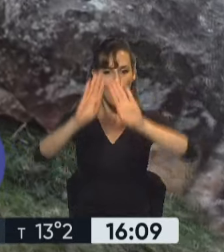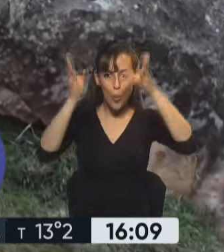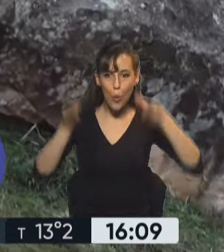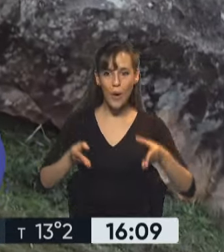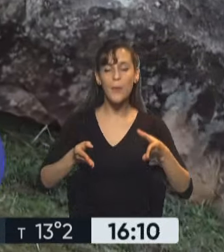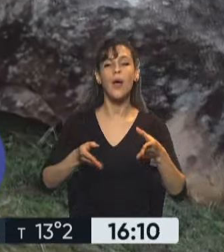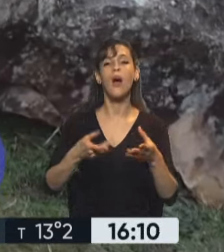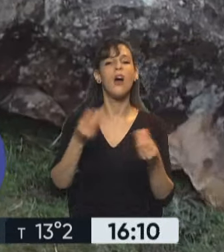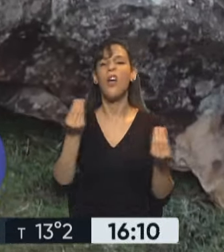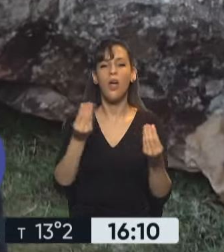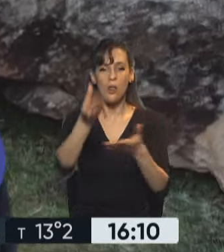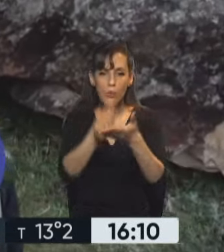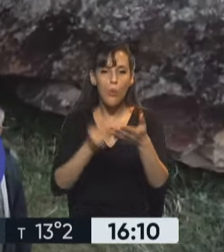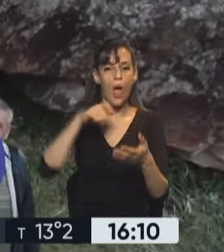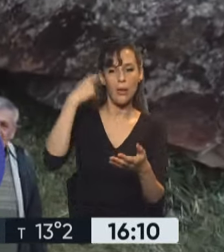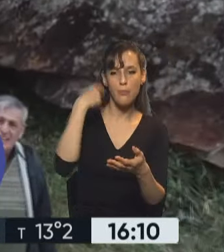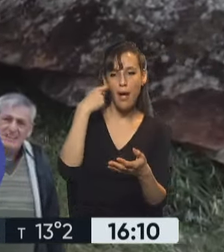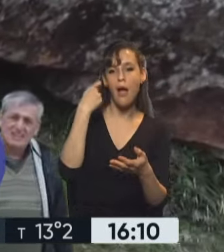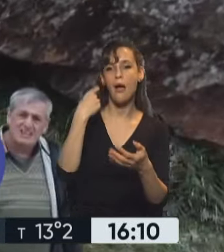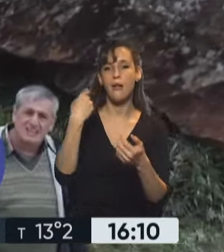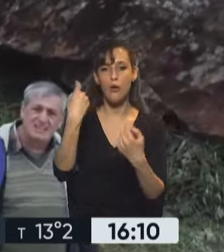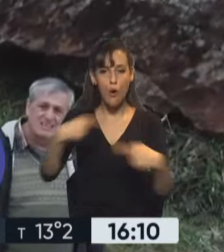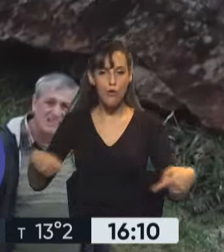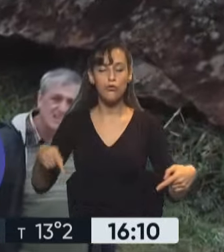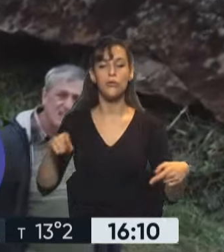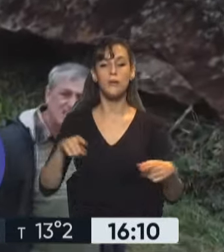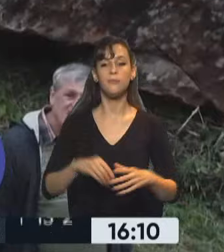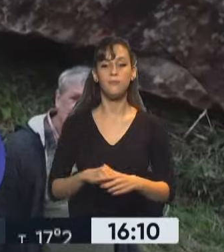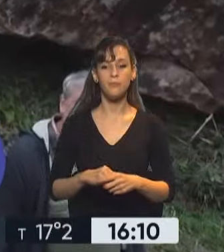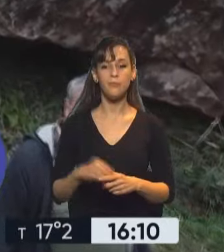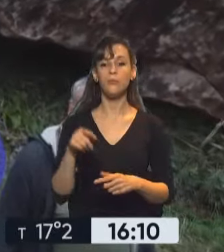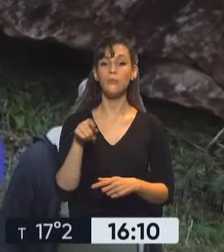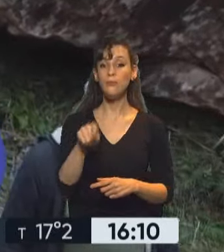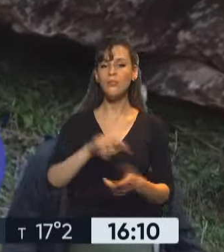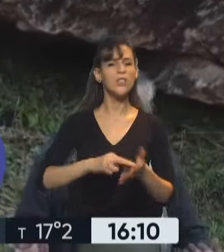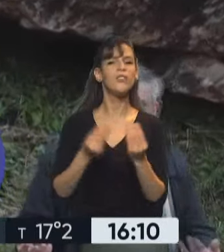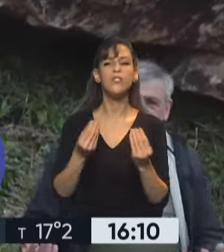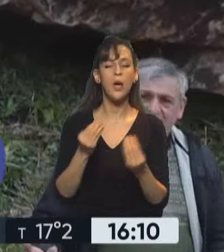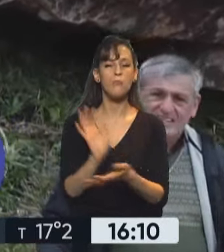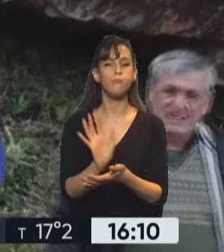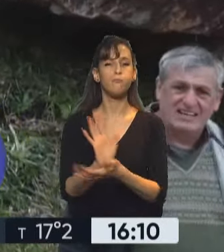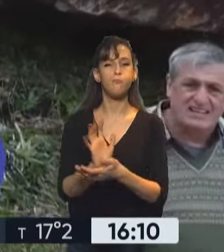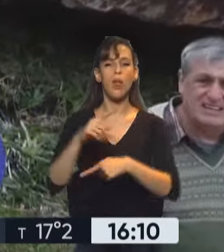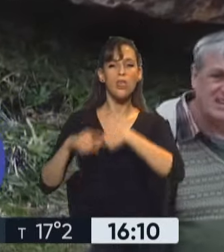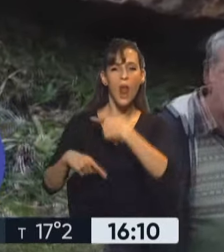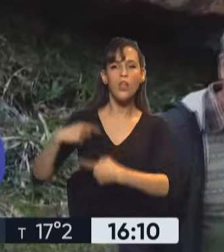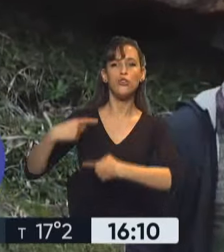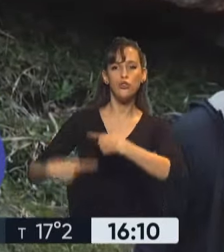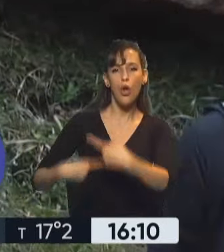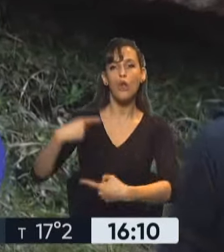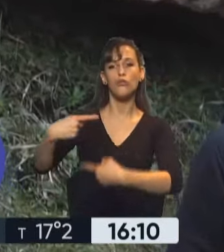en animales representados. Y este tipo de cuestiones es que quiere decir que hay una tradición milenaria que